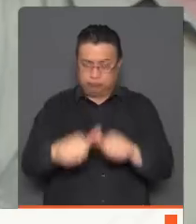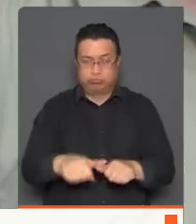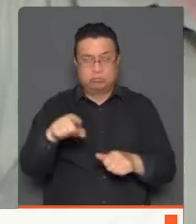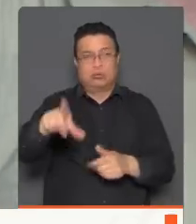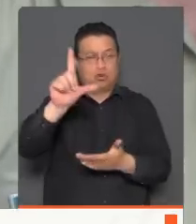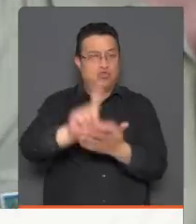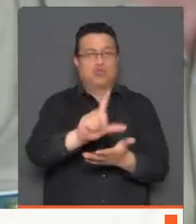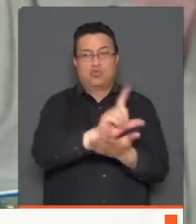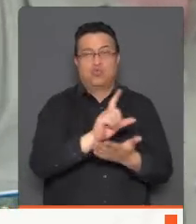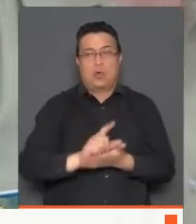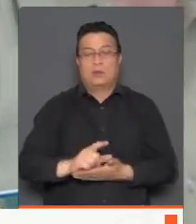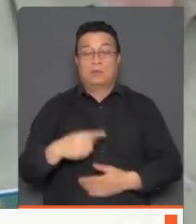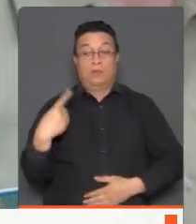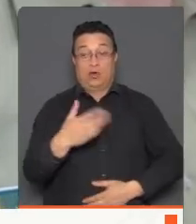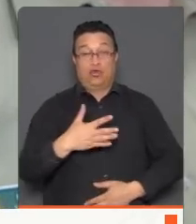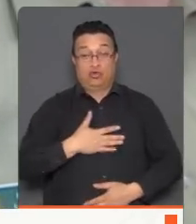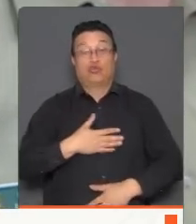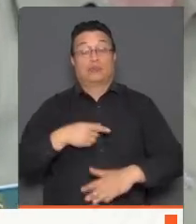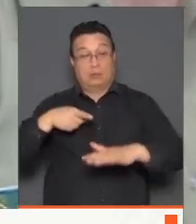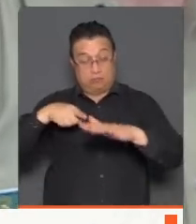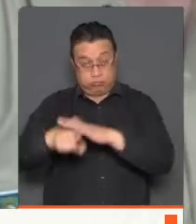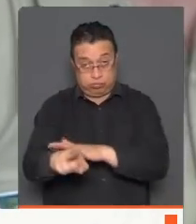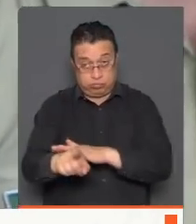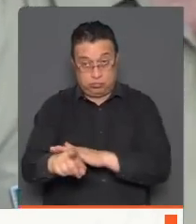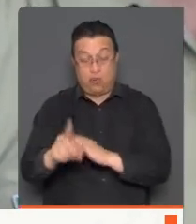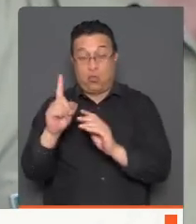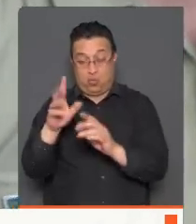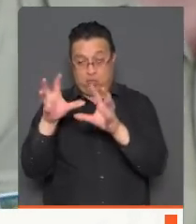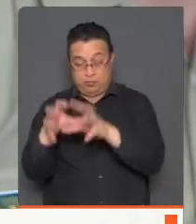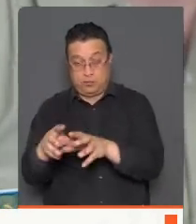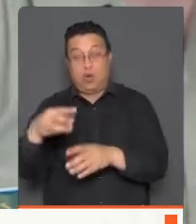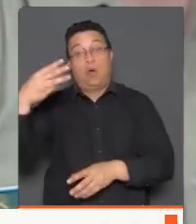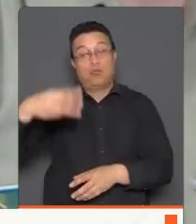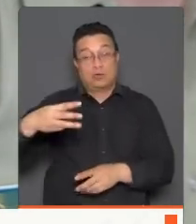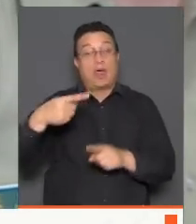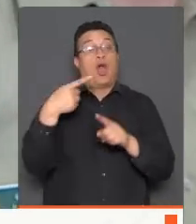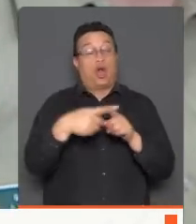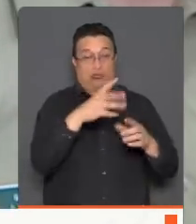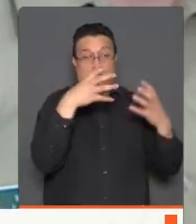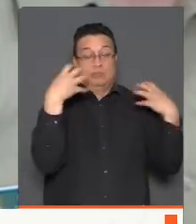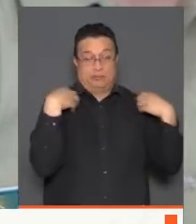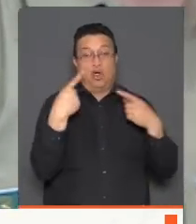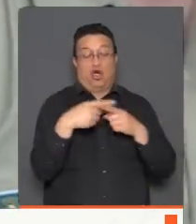espacios. Nosotros intervenimos un sector, el municipio tiene que hacer la otra parte, que es la